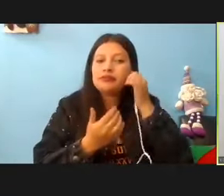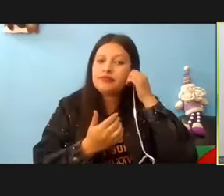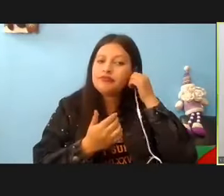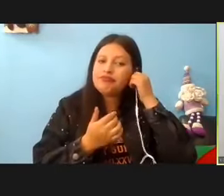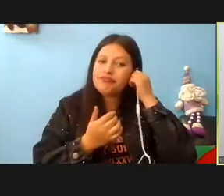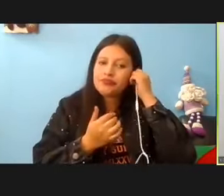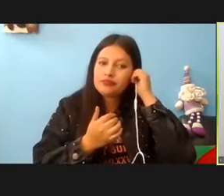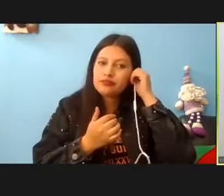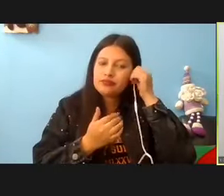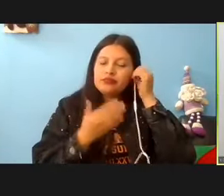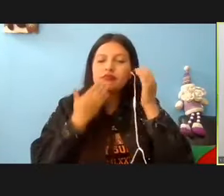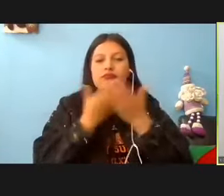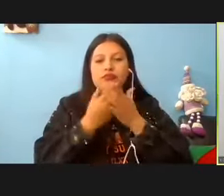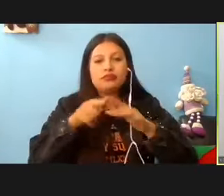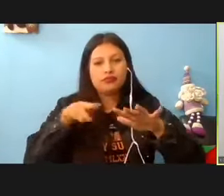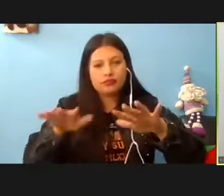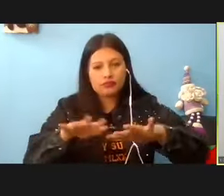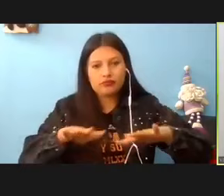de este espacio, ¿cierto?